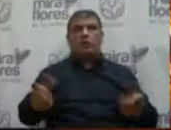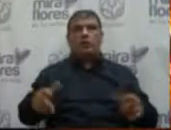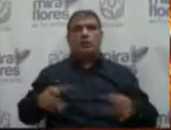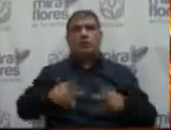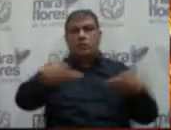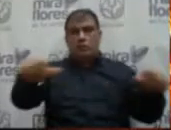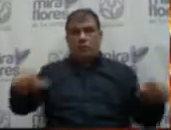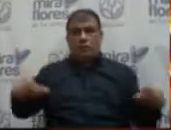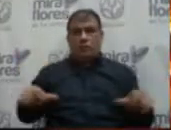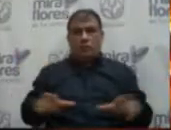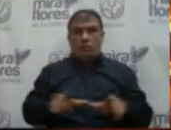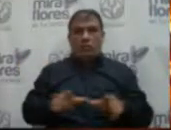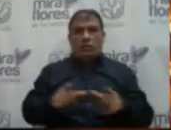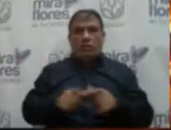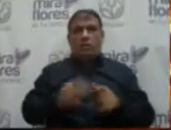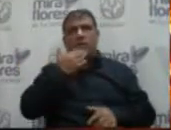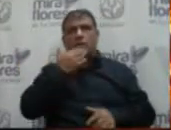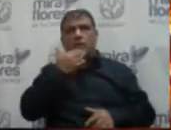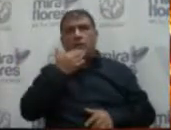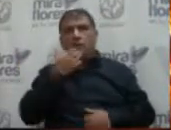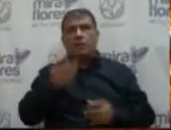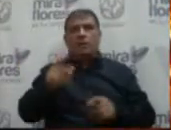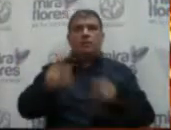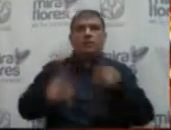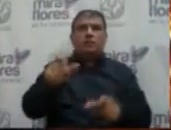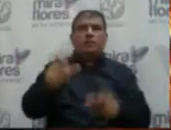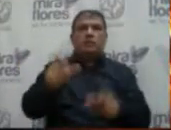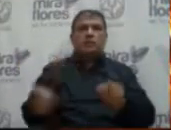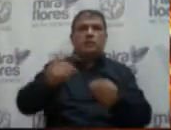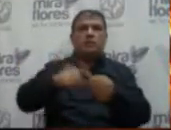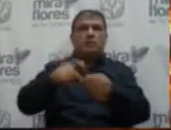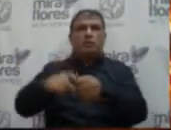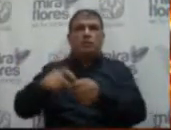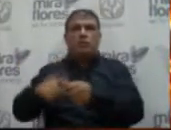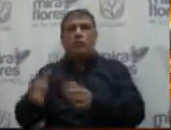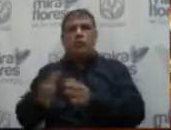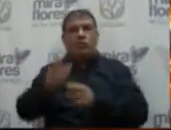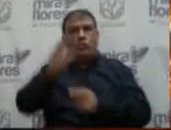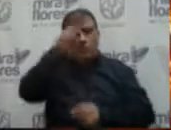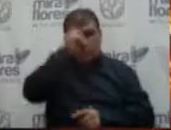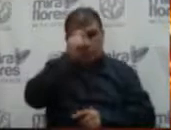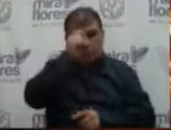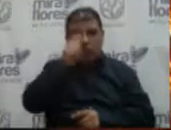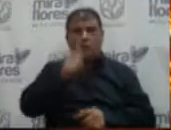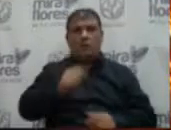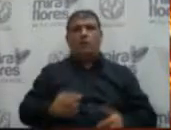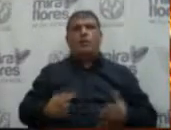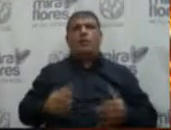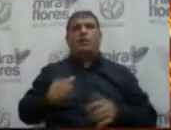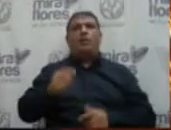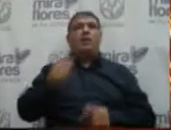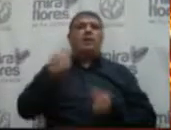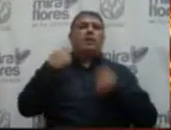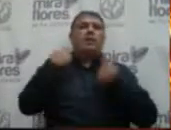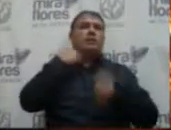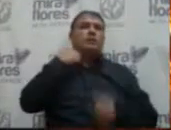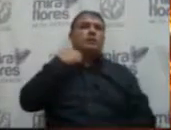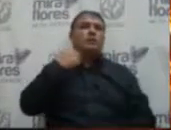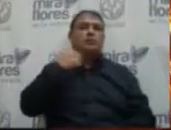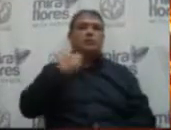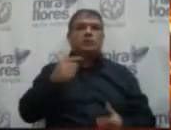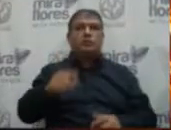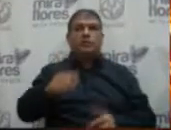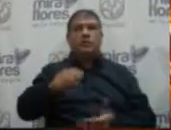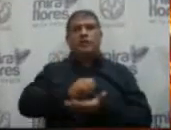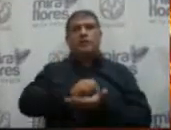ayuntamiento, los señores que lo componen con el excelentísimo e ilustrísimo señor arzobispo de esta